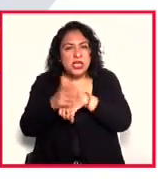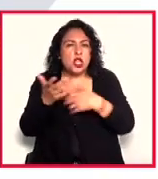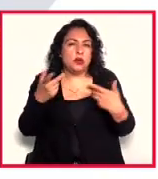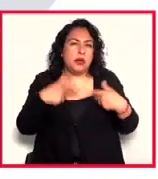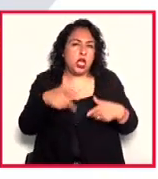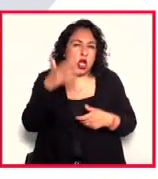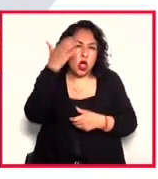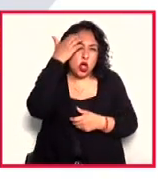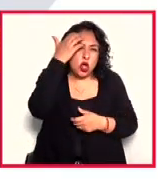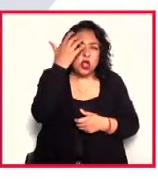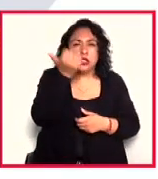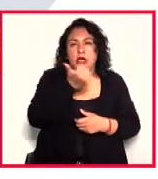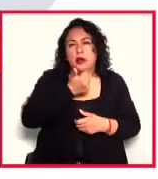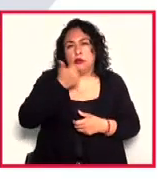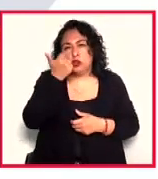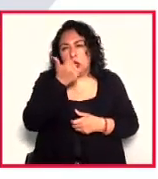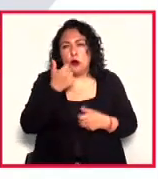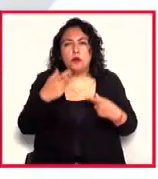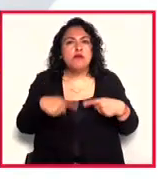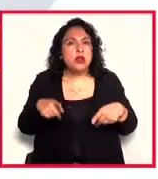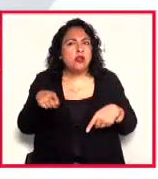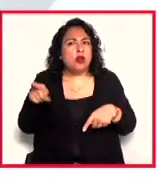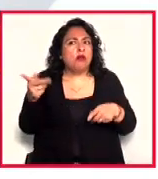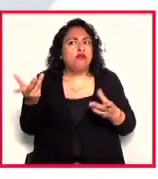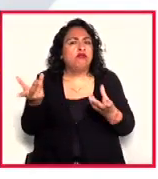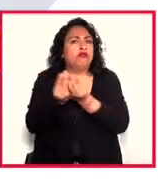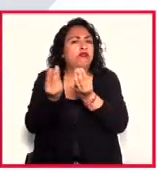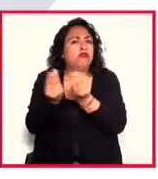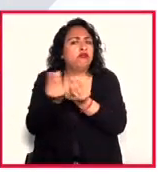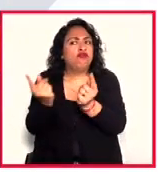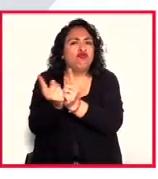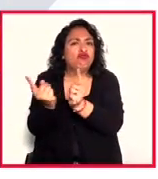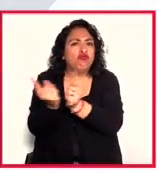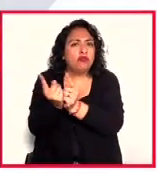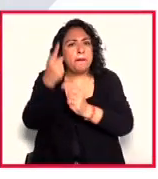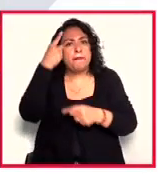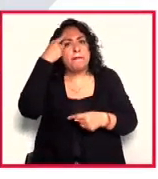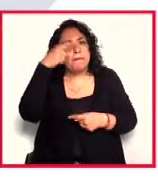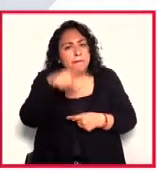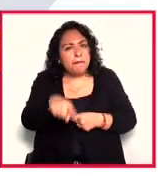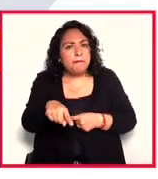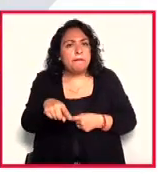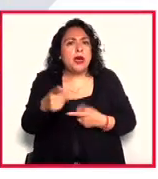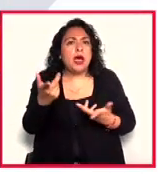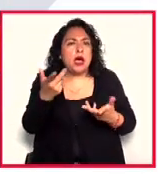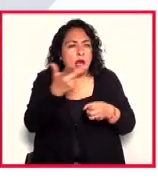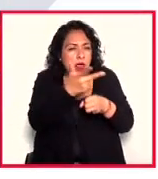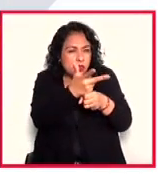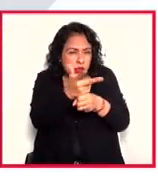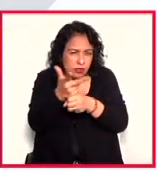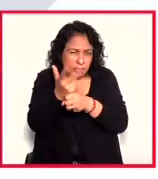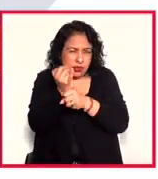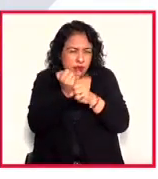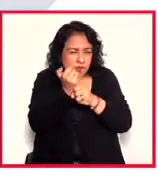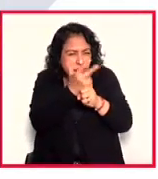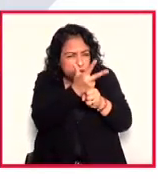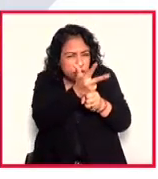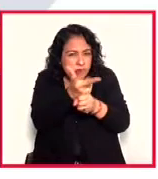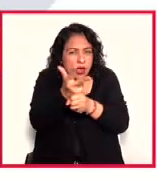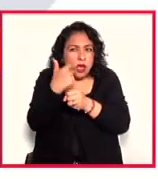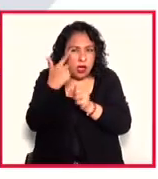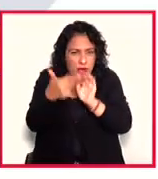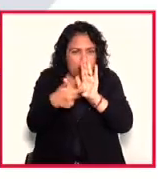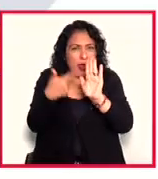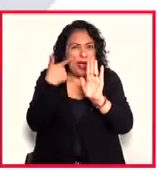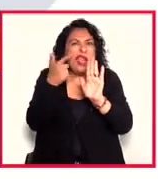conocidos, alumnos, gente que lo trató para hacer este documental que intenta mostrarnos, como bien